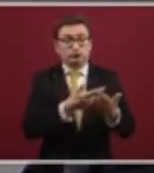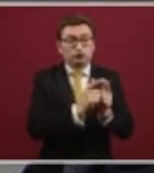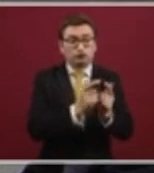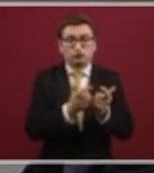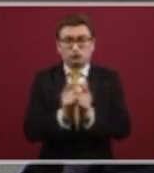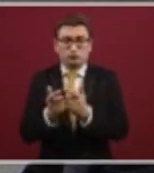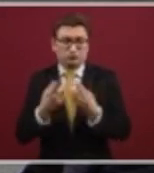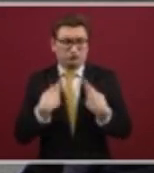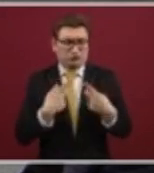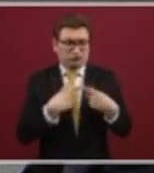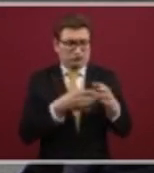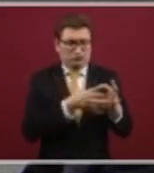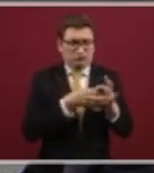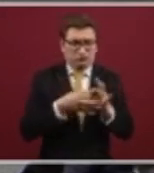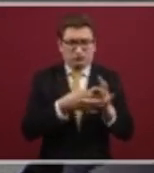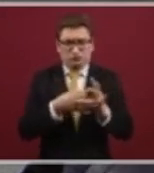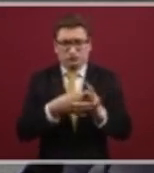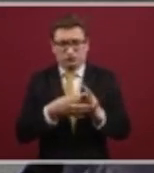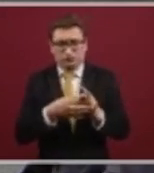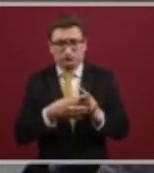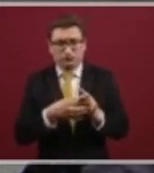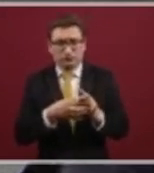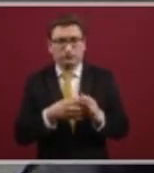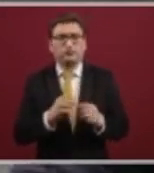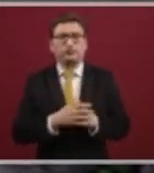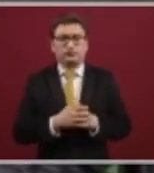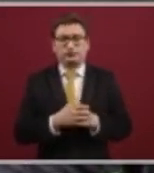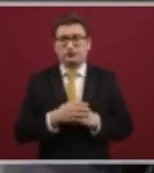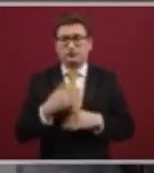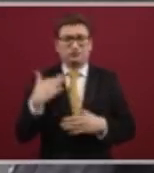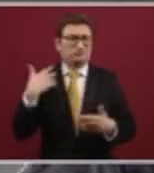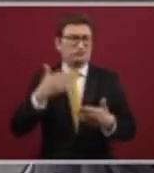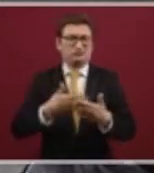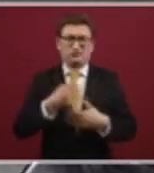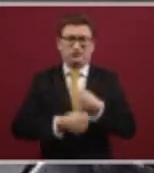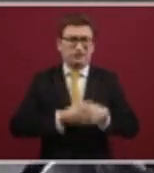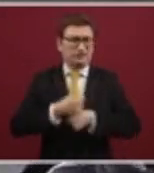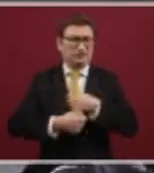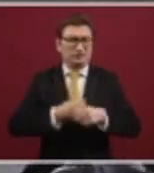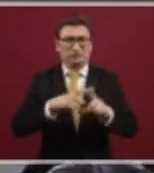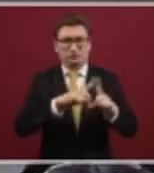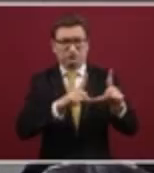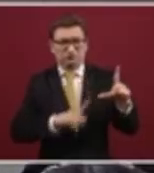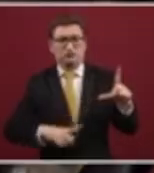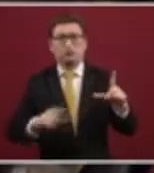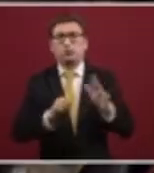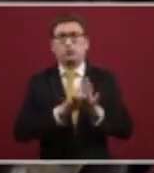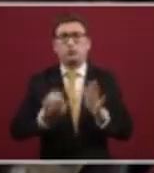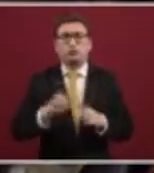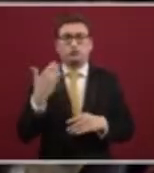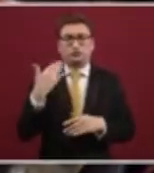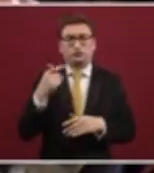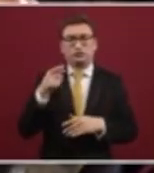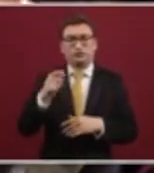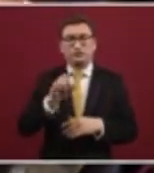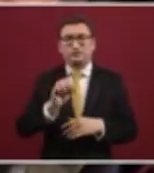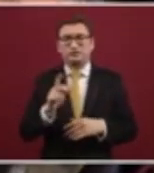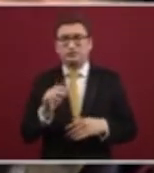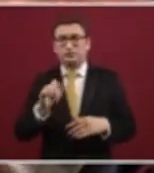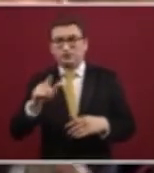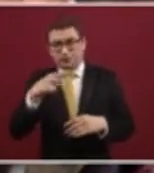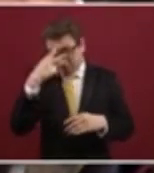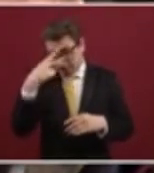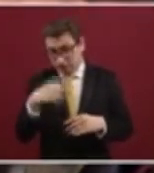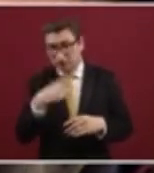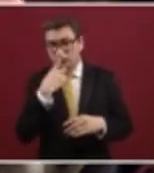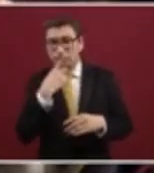agrupamientos. Ha habido esfuerzos a lo largo de las últimas décadas en el país, con énfasis ahora que le digo la CEPAL a México, tienes que